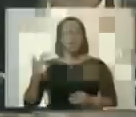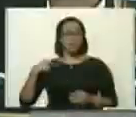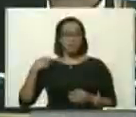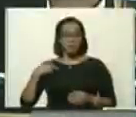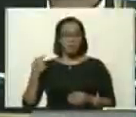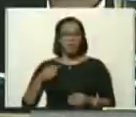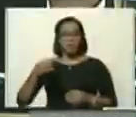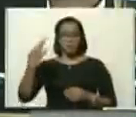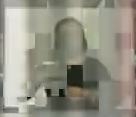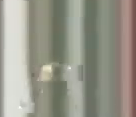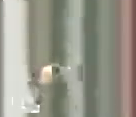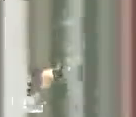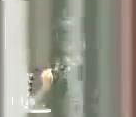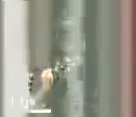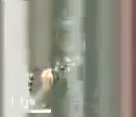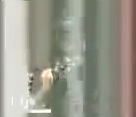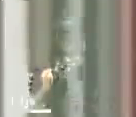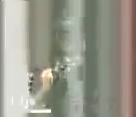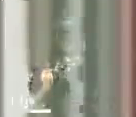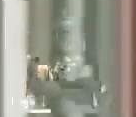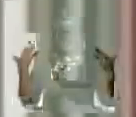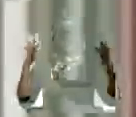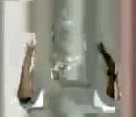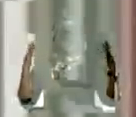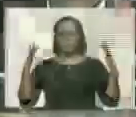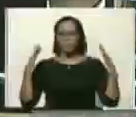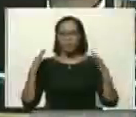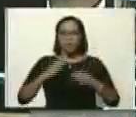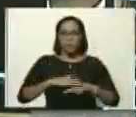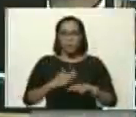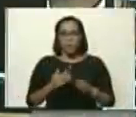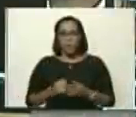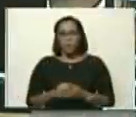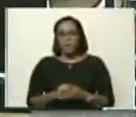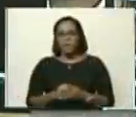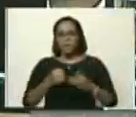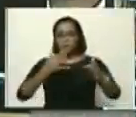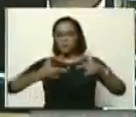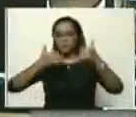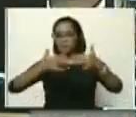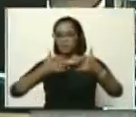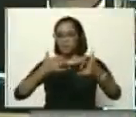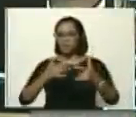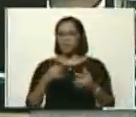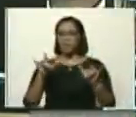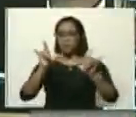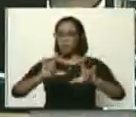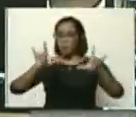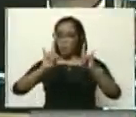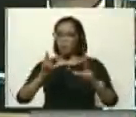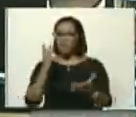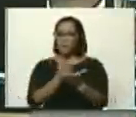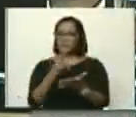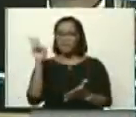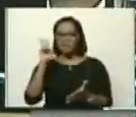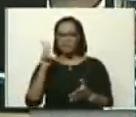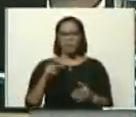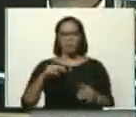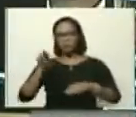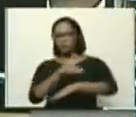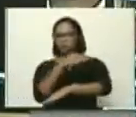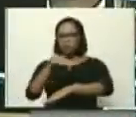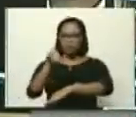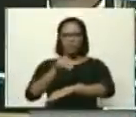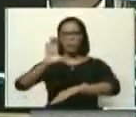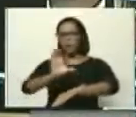seguramente, mucha gente lo va a aplaudir. Reinaldo llegó a quererlo mucha, la mitad de Venezuela, ¿vale? Por su música, por sus